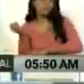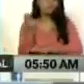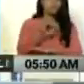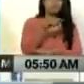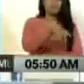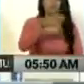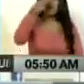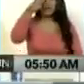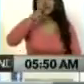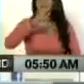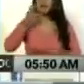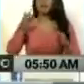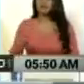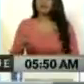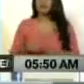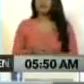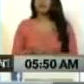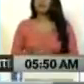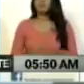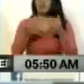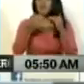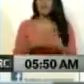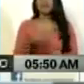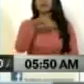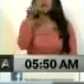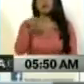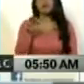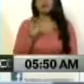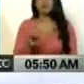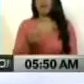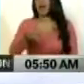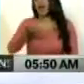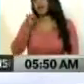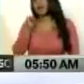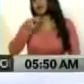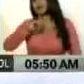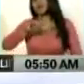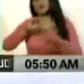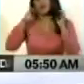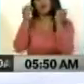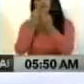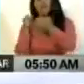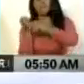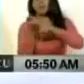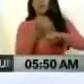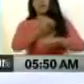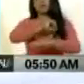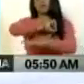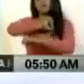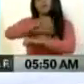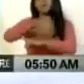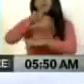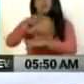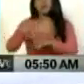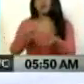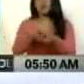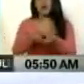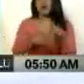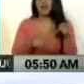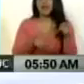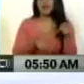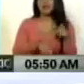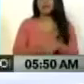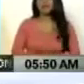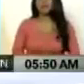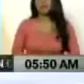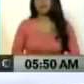del estado Carabobo. Y Zulia dio golpe de autoridad en materia deportiva ayer en el Pachencho Romero de Maracaibo, triunfo por la mínima del Zulia ante el Caracas. ¿Quién